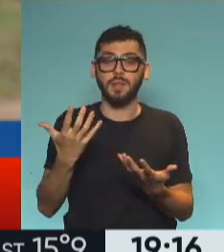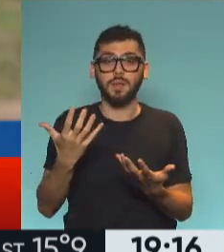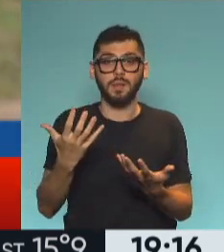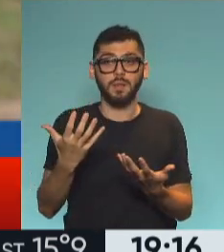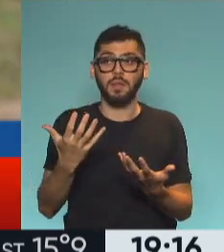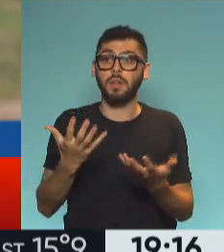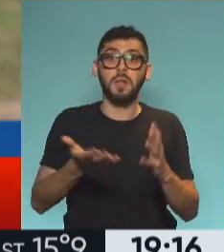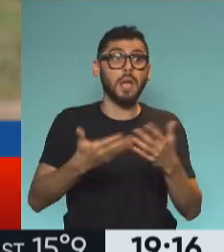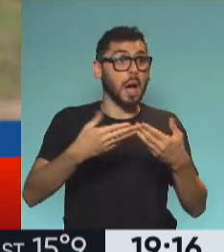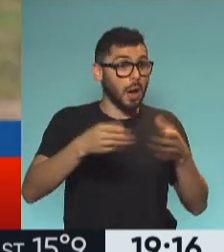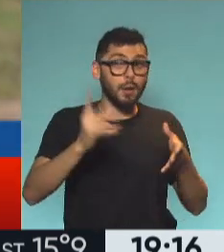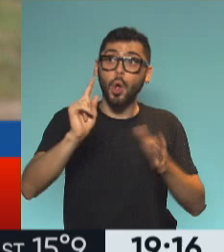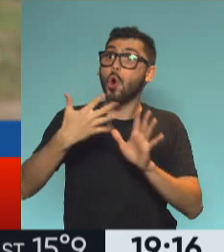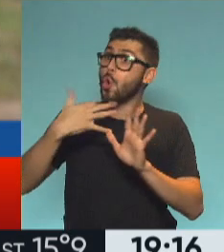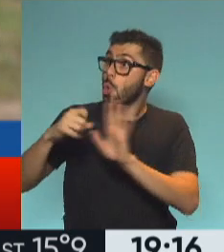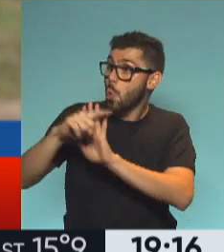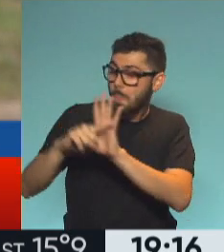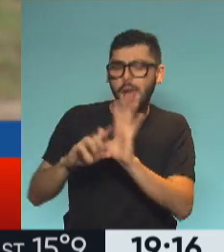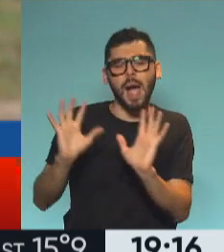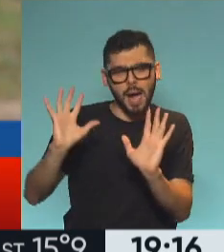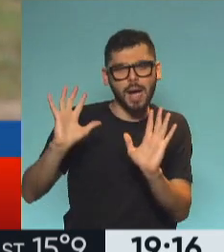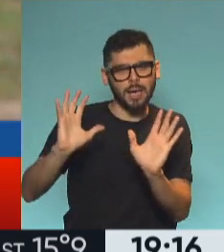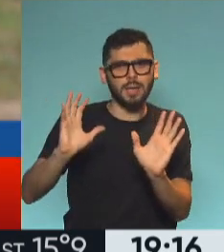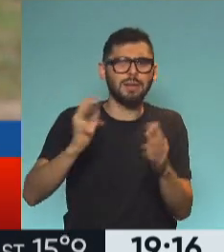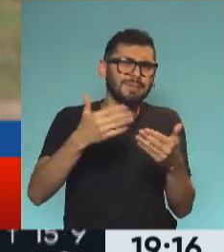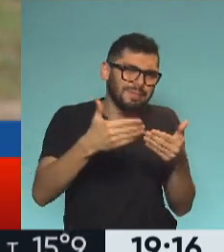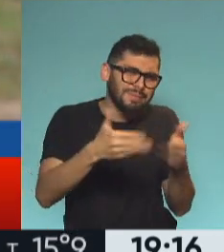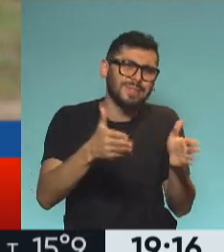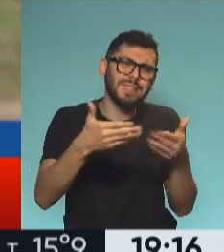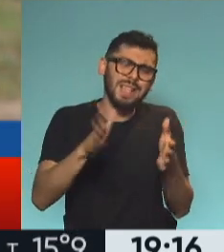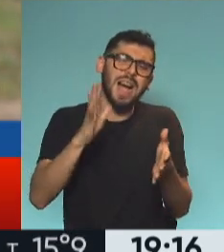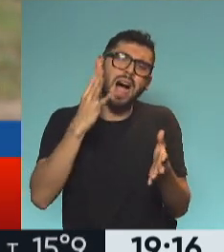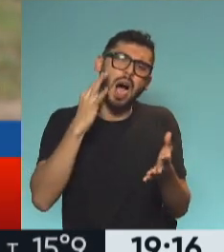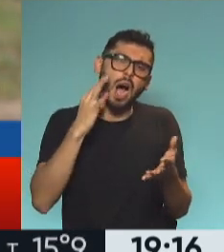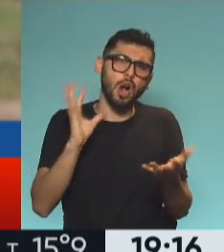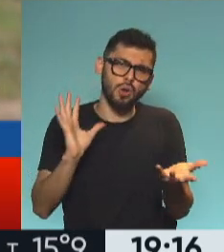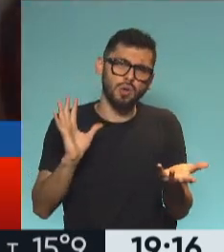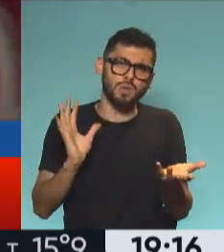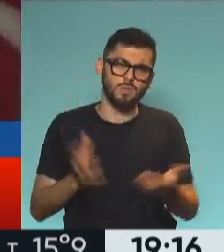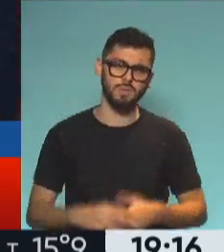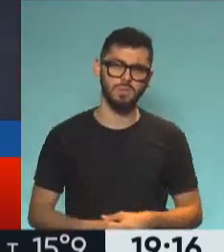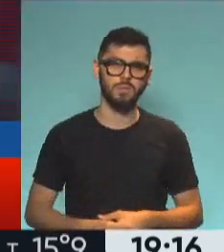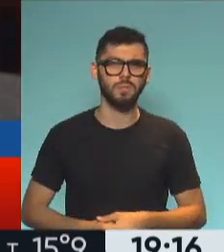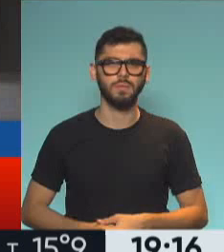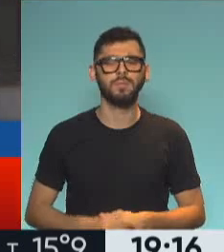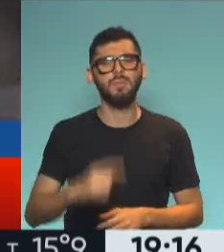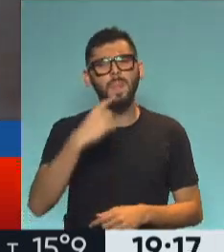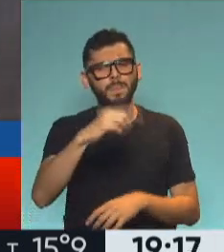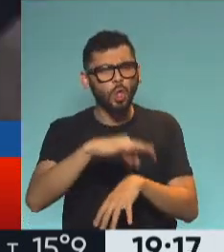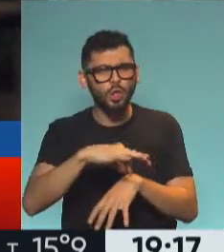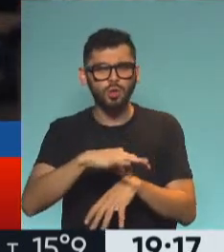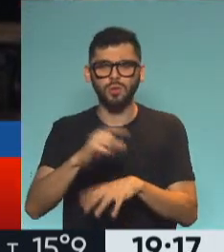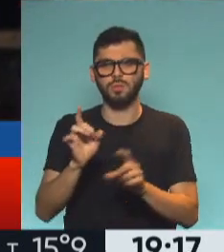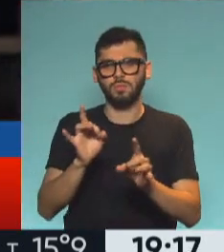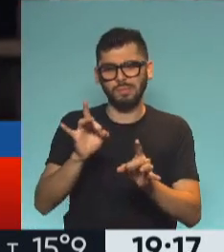las medidas, es probable que se pueda dar un poquitito más de aire a la sociedad, digamos. Doctor, los aumentos de